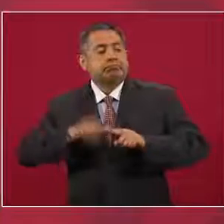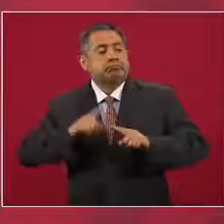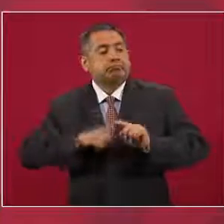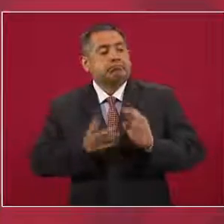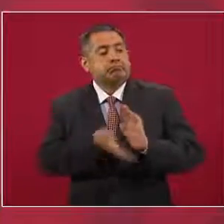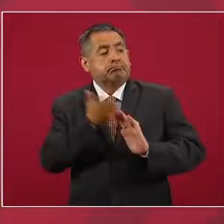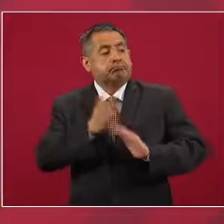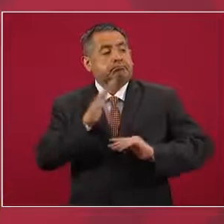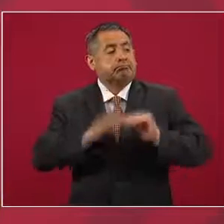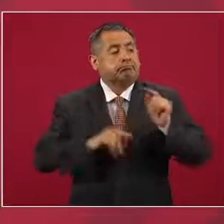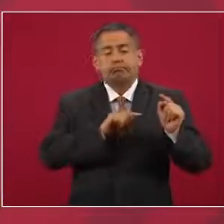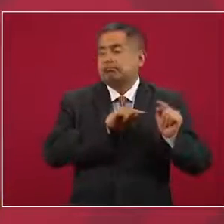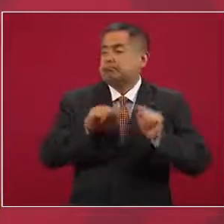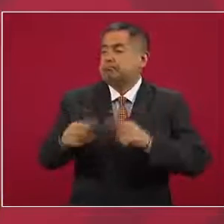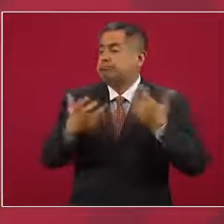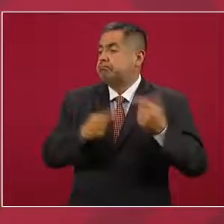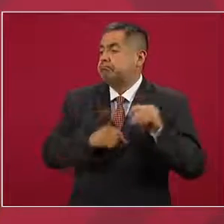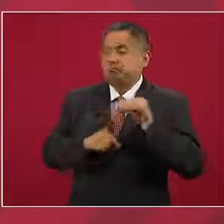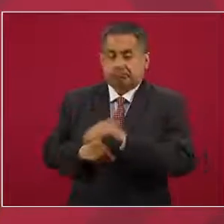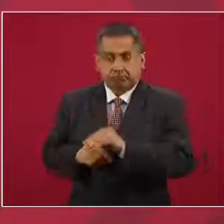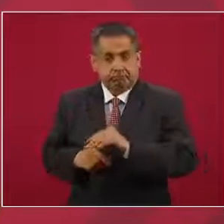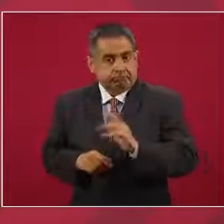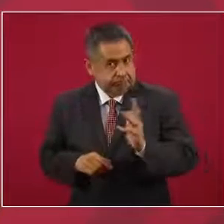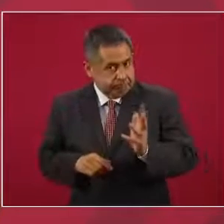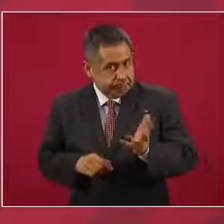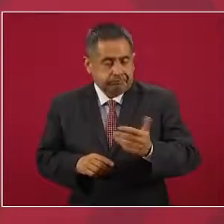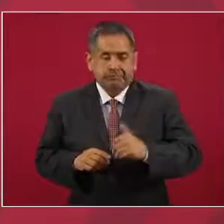constructora, o si no,